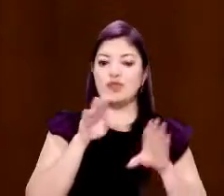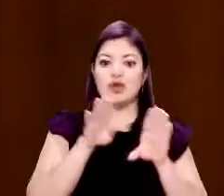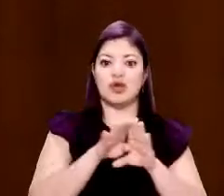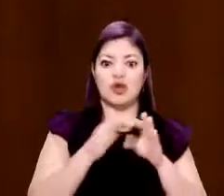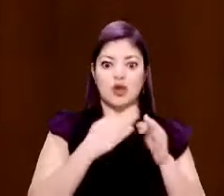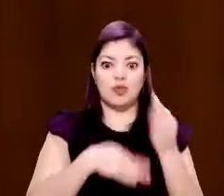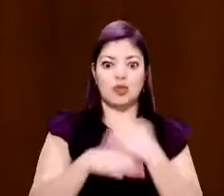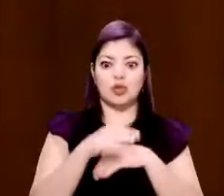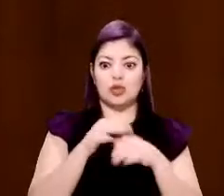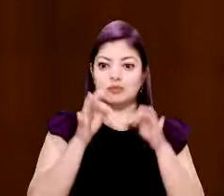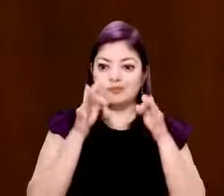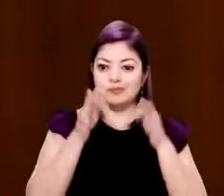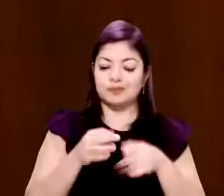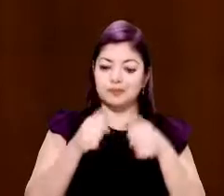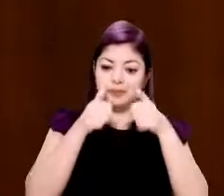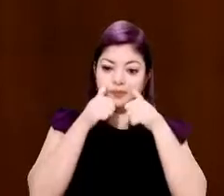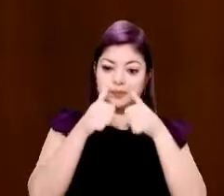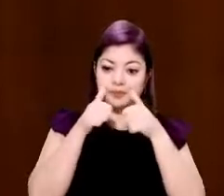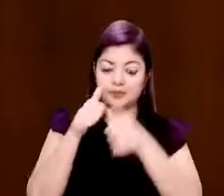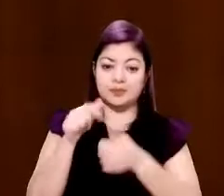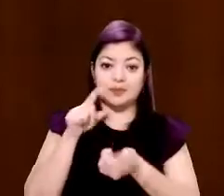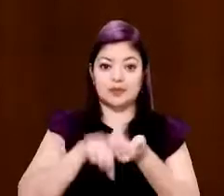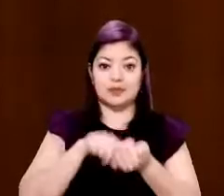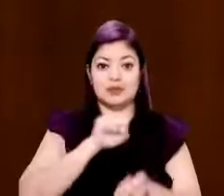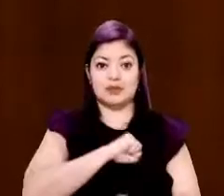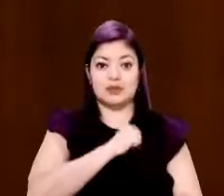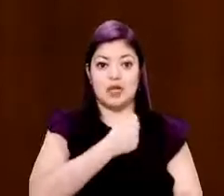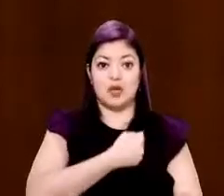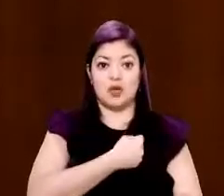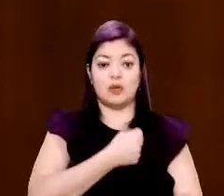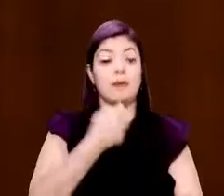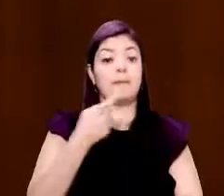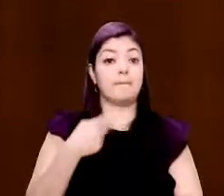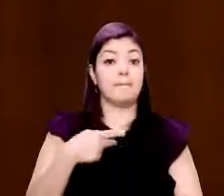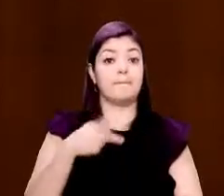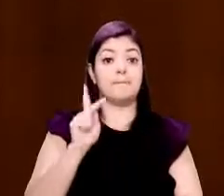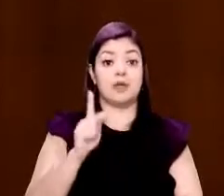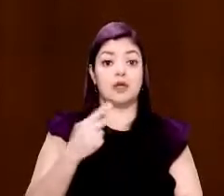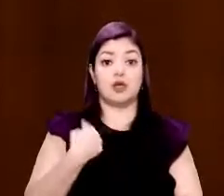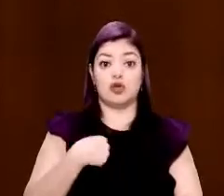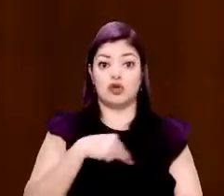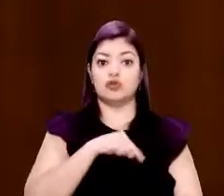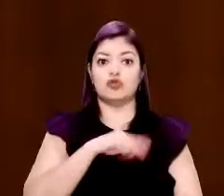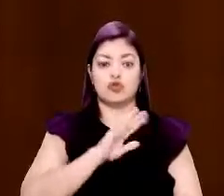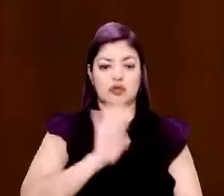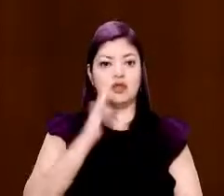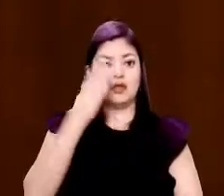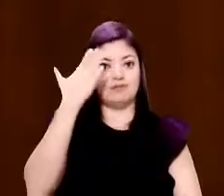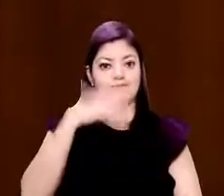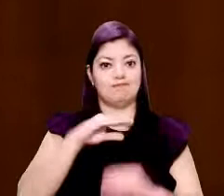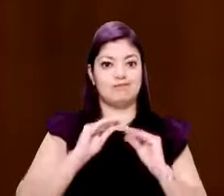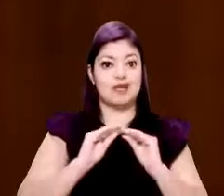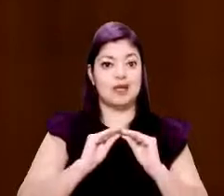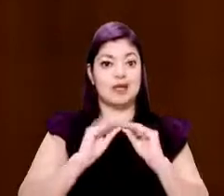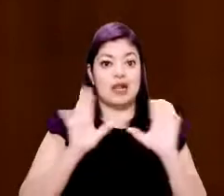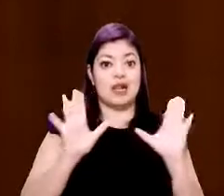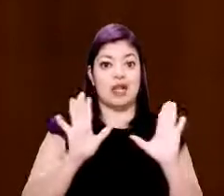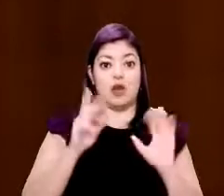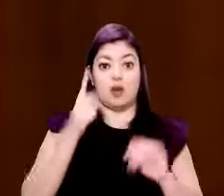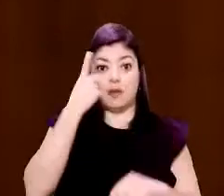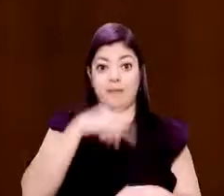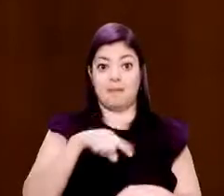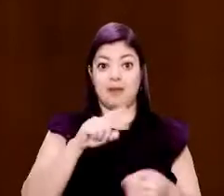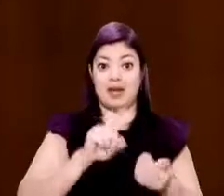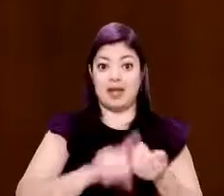de atención en el sector salud. Sin embargo, tenemos claro que para que una población